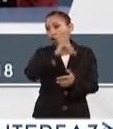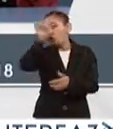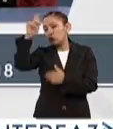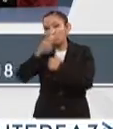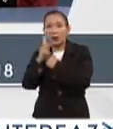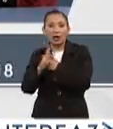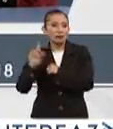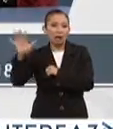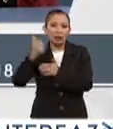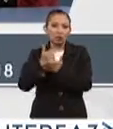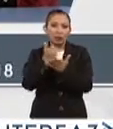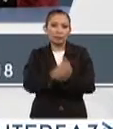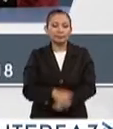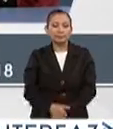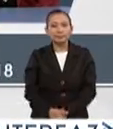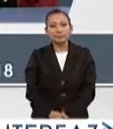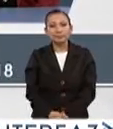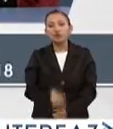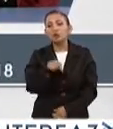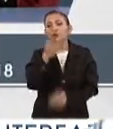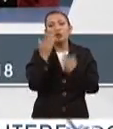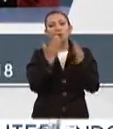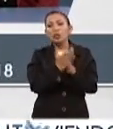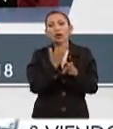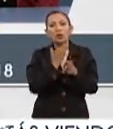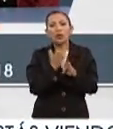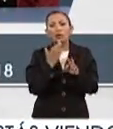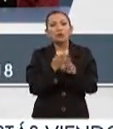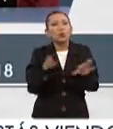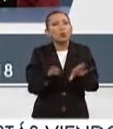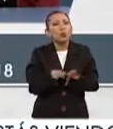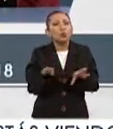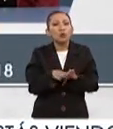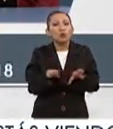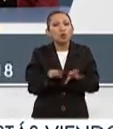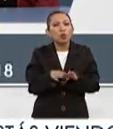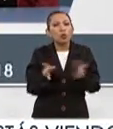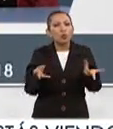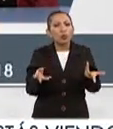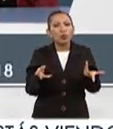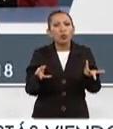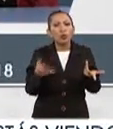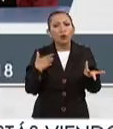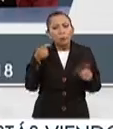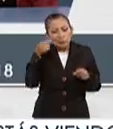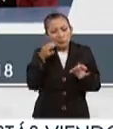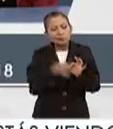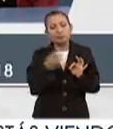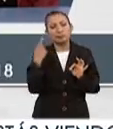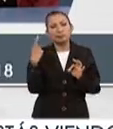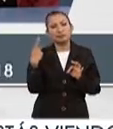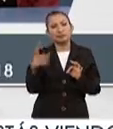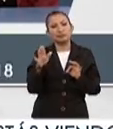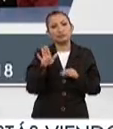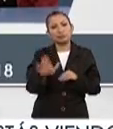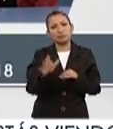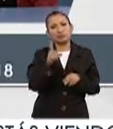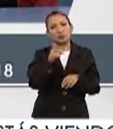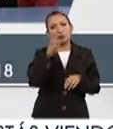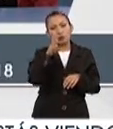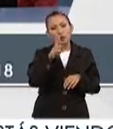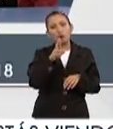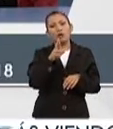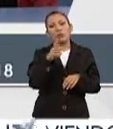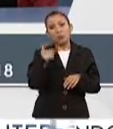ir a otros países a ayudar. ¿Dónde estás estudiando ahorita y cómo es esta concreción de tu